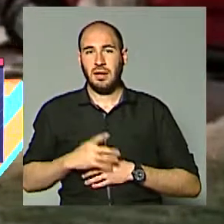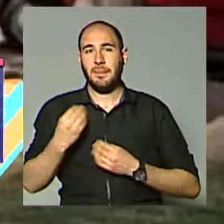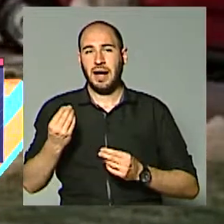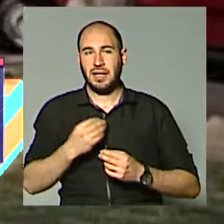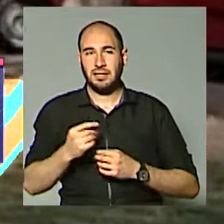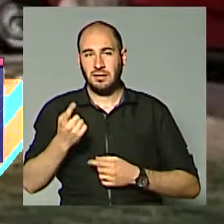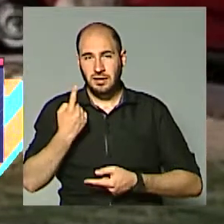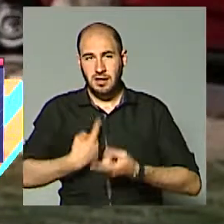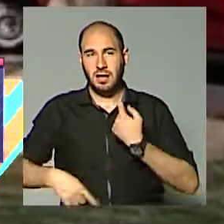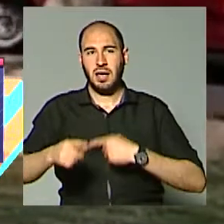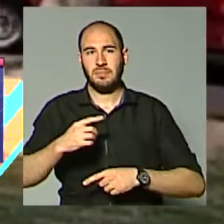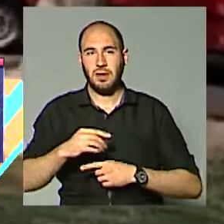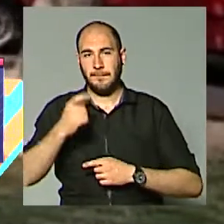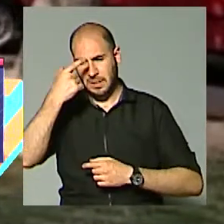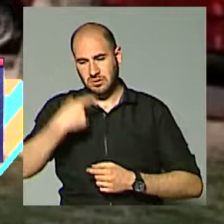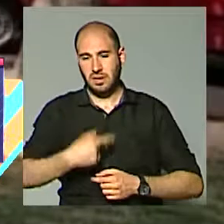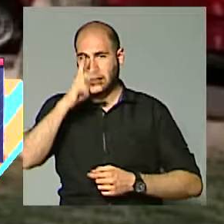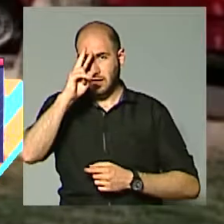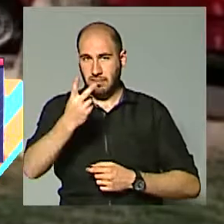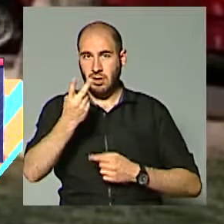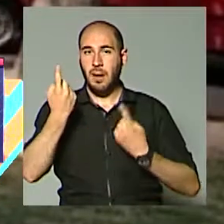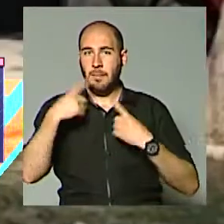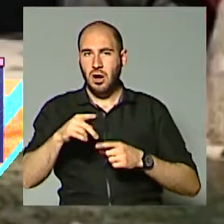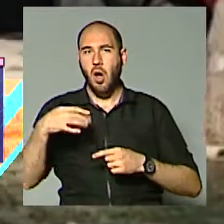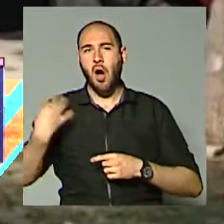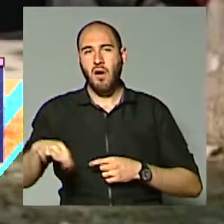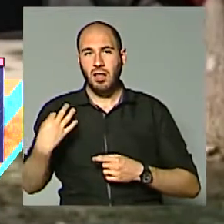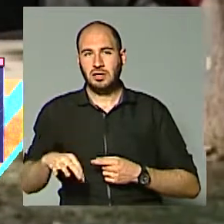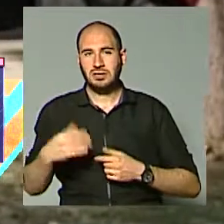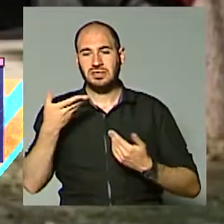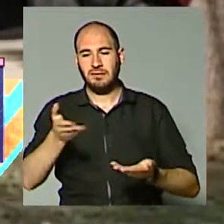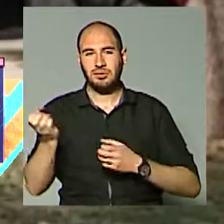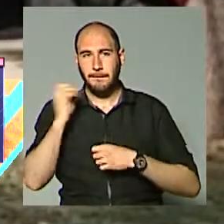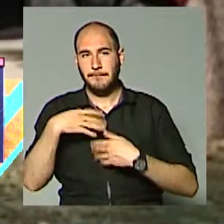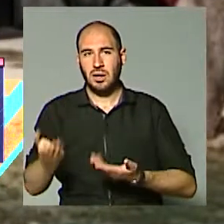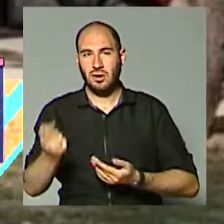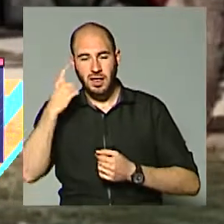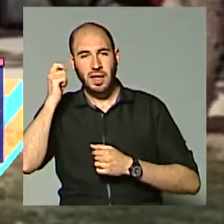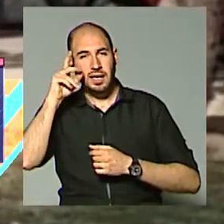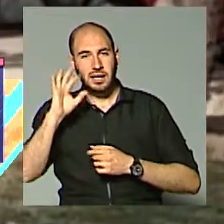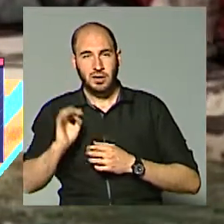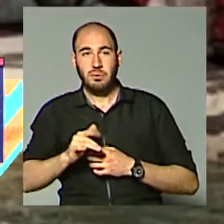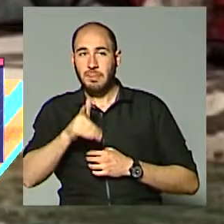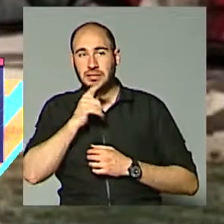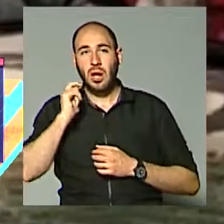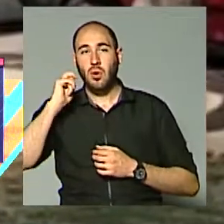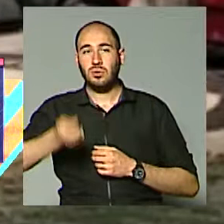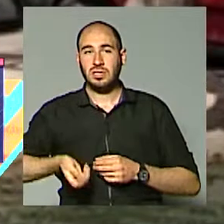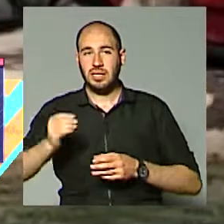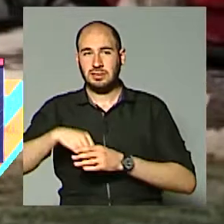se reconviertan como personas, pero aparte por su deber en prestar un mejor servicio con perspectiva de género. Y creo que en la